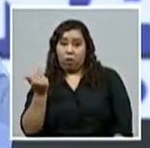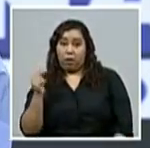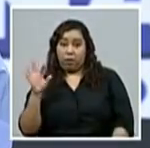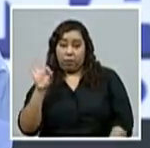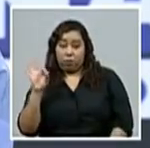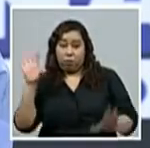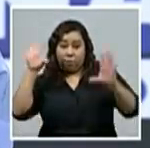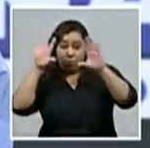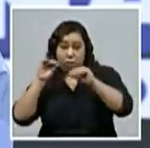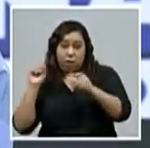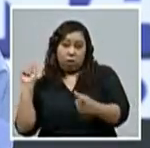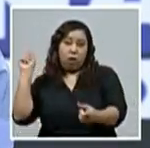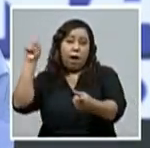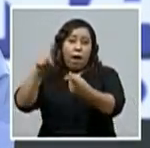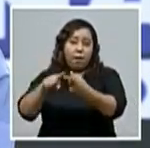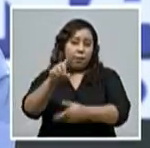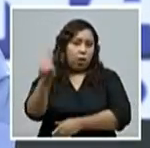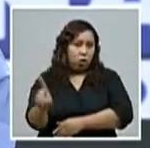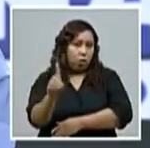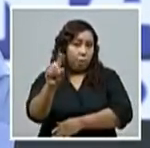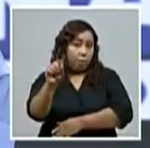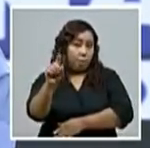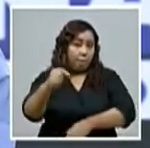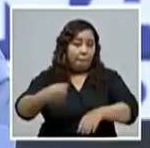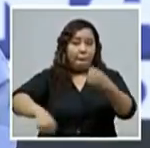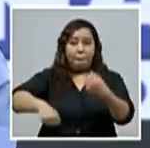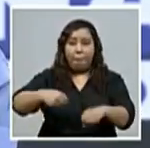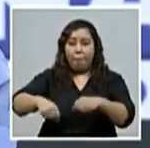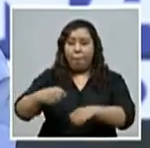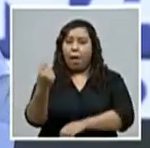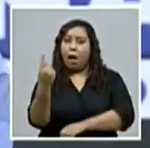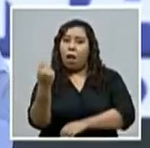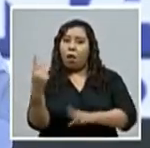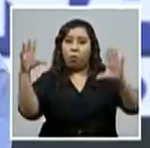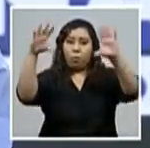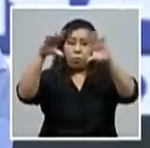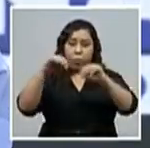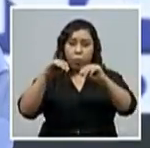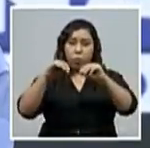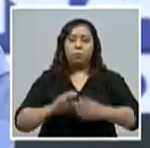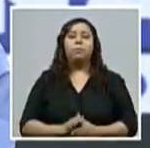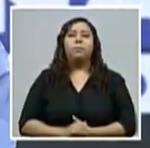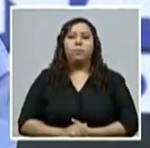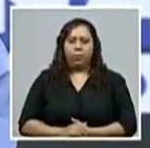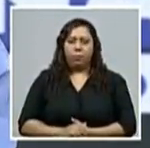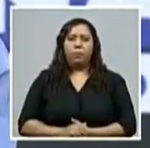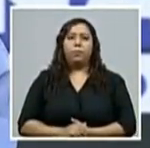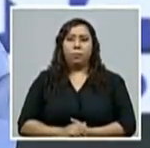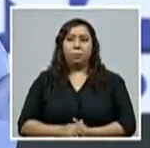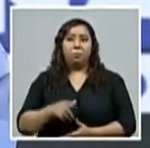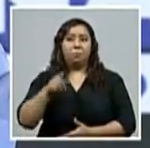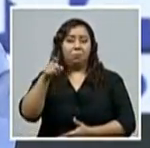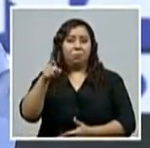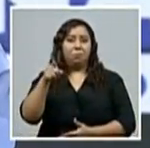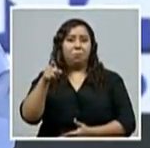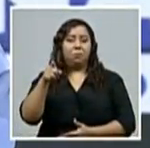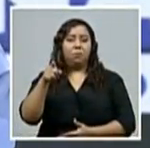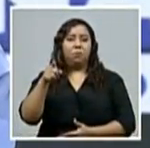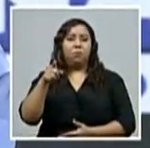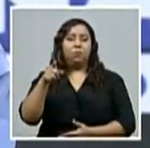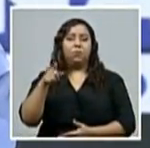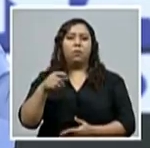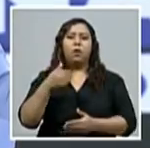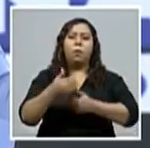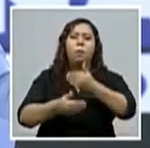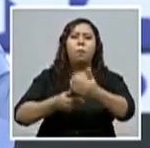p.m. hasta el domingo 20 de septiembre a las 11 p.m. De esta manera, se continúa con la fase 1